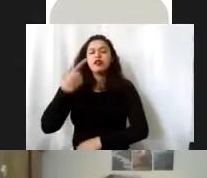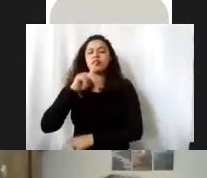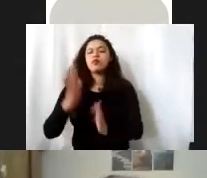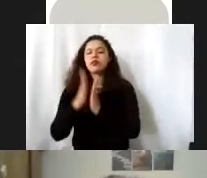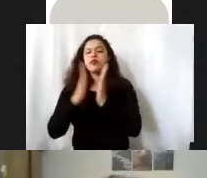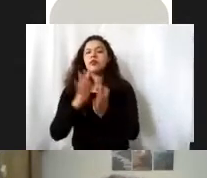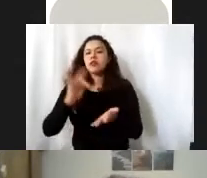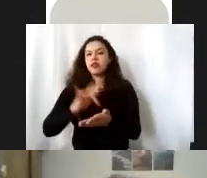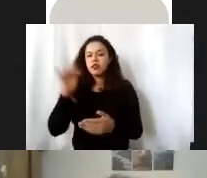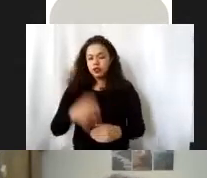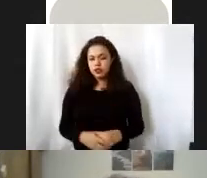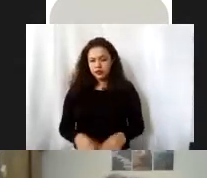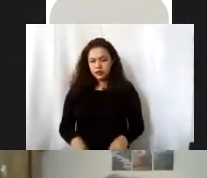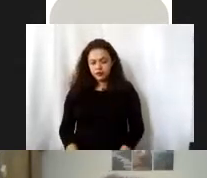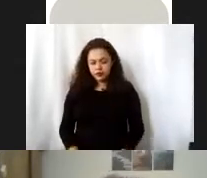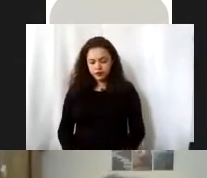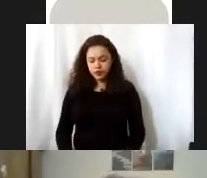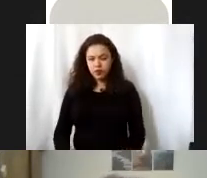participación.